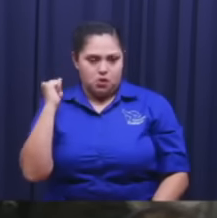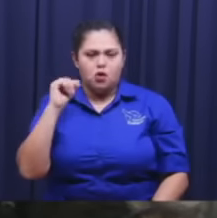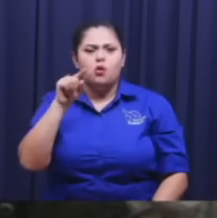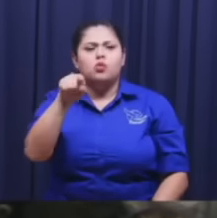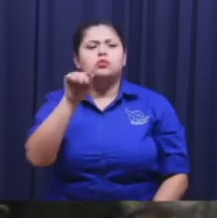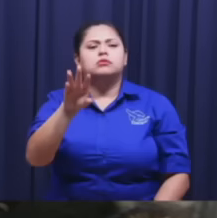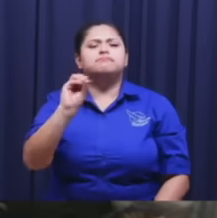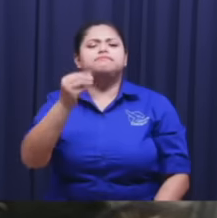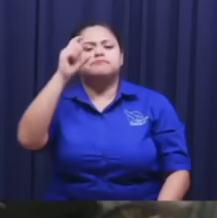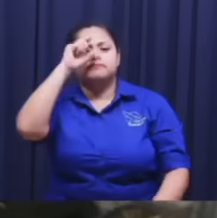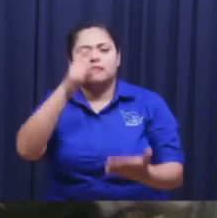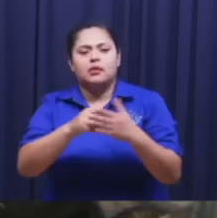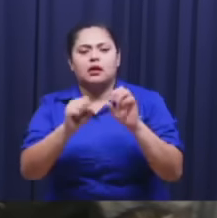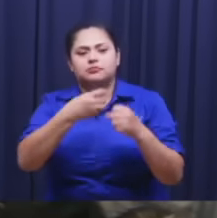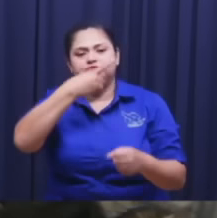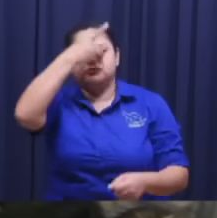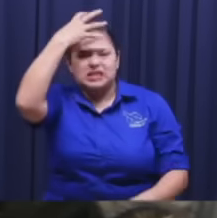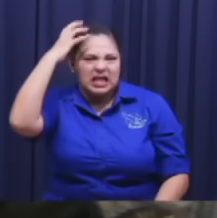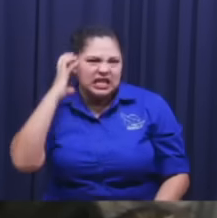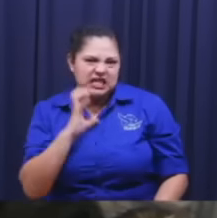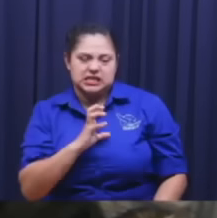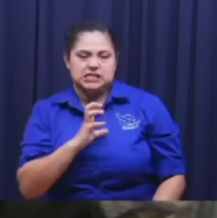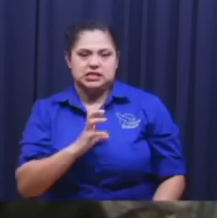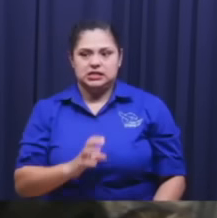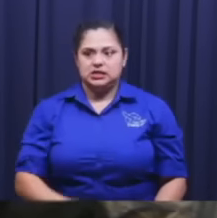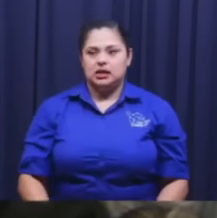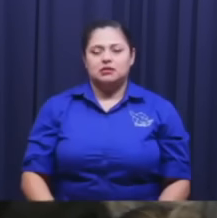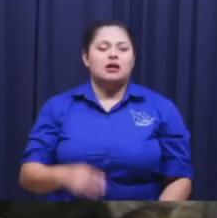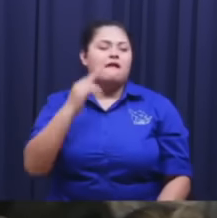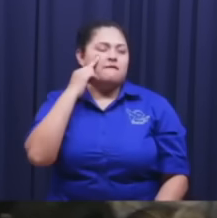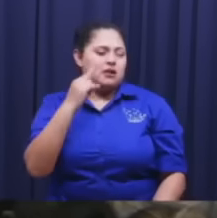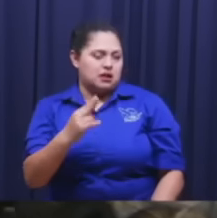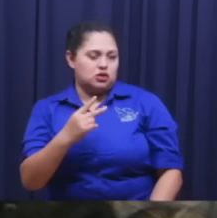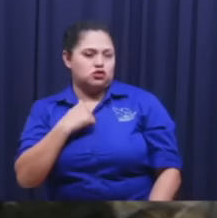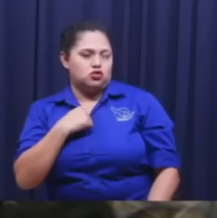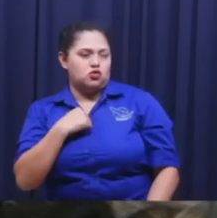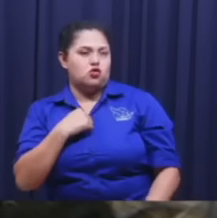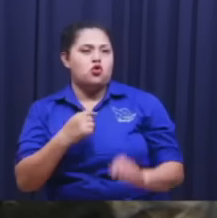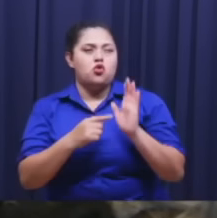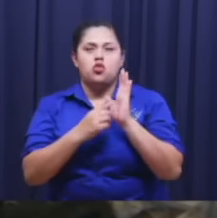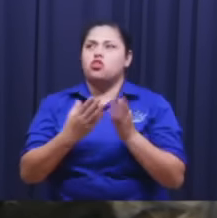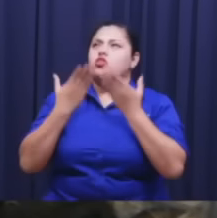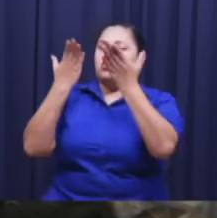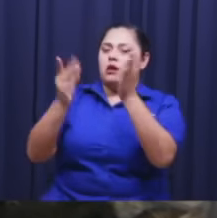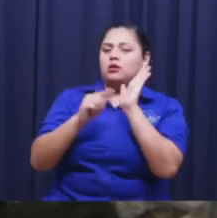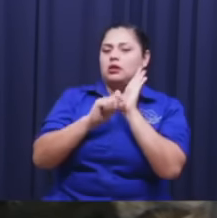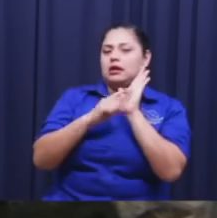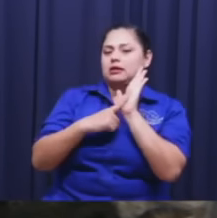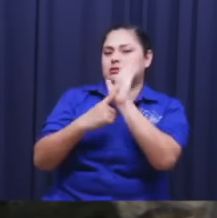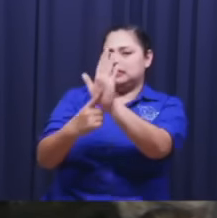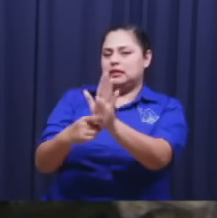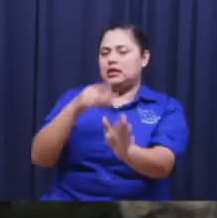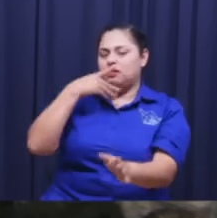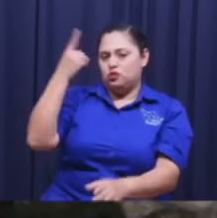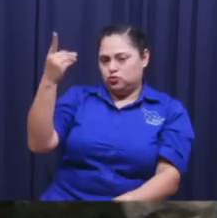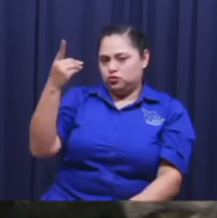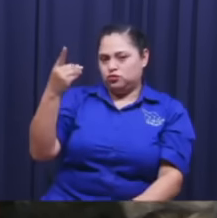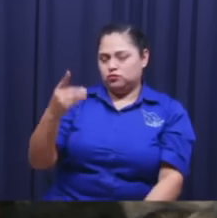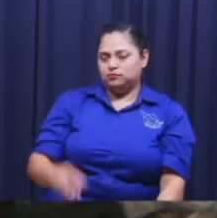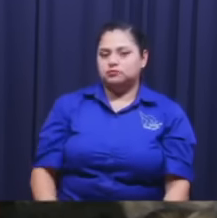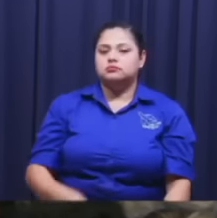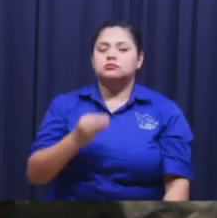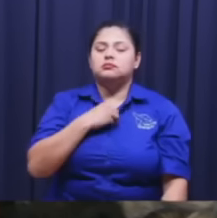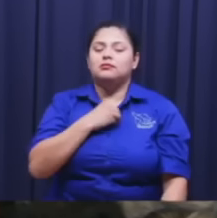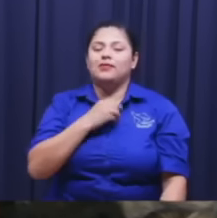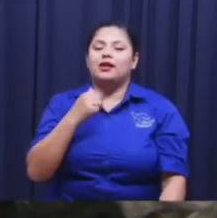Daniel? Ah, pues vamos a ver, ¿verdad? Voy a ponerle una señal a Dios para ver si quiere que tome del vino que me manda el